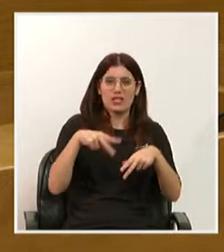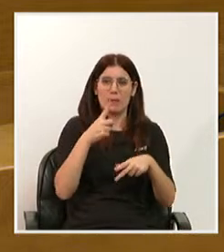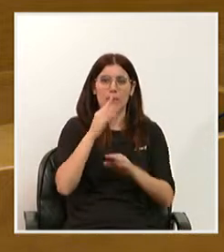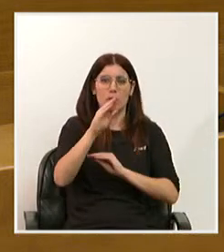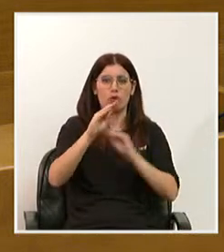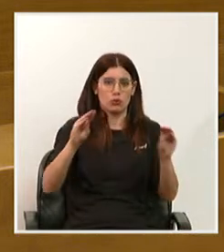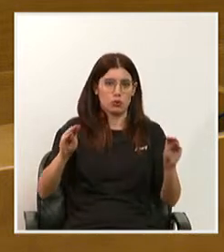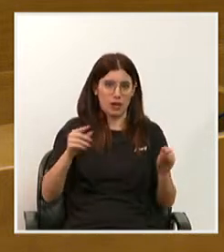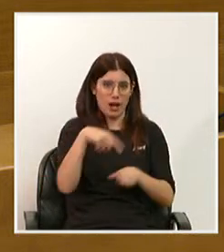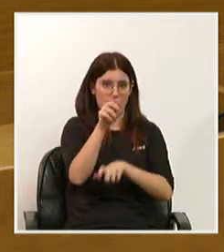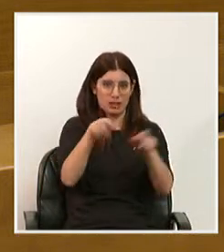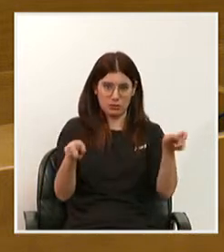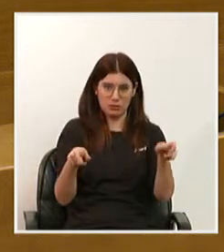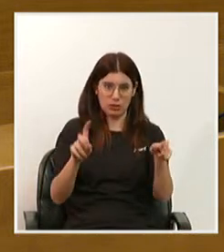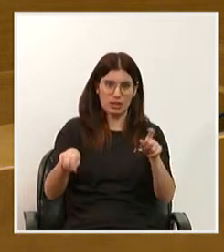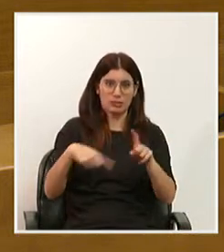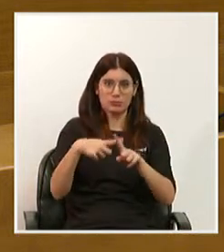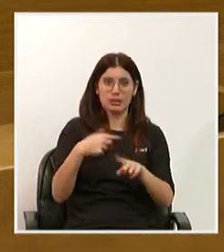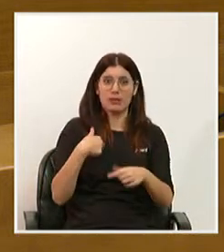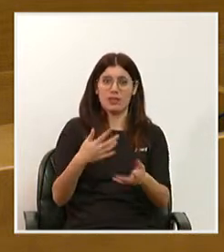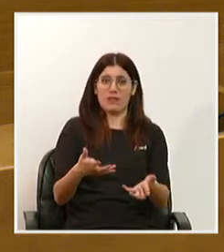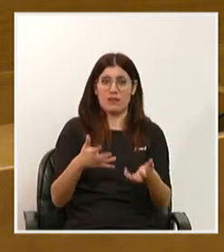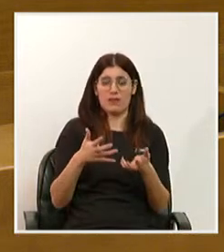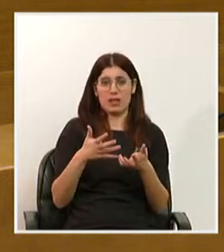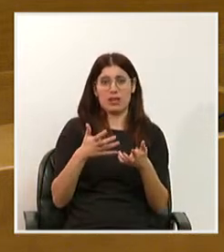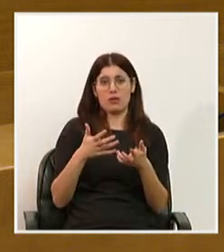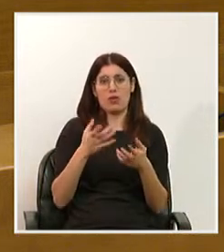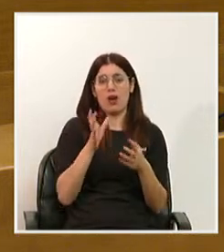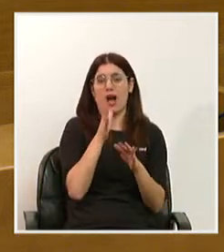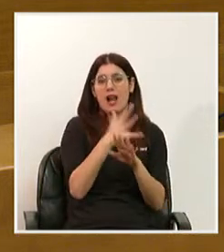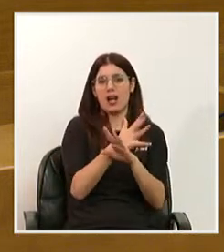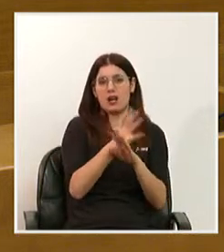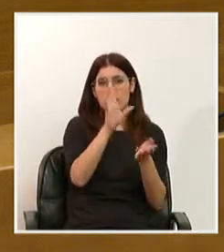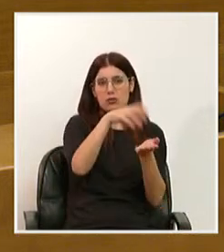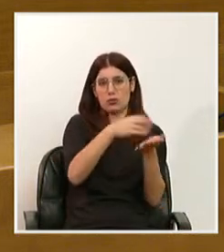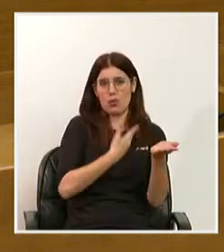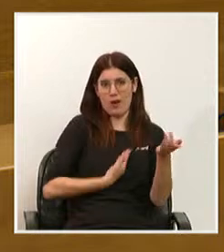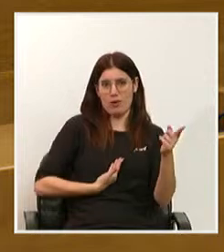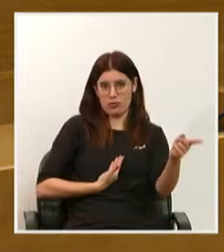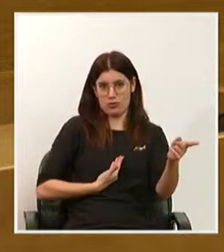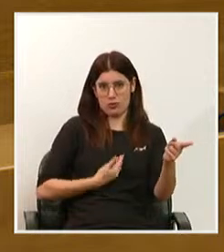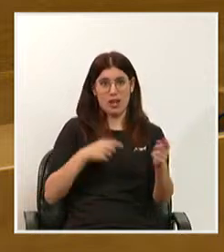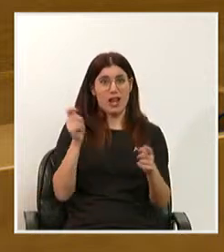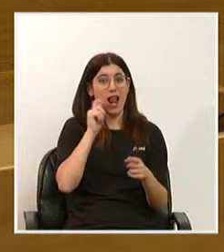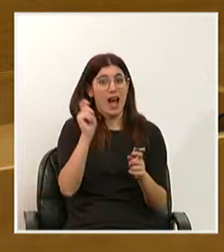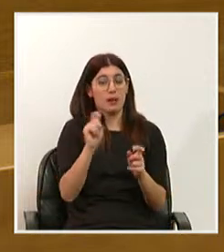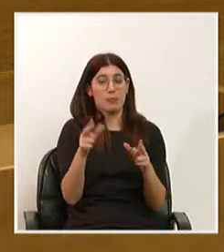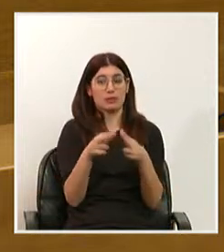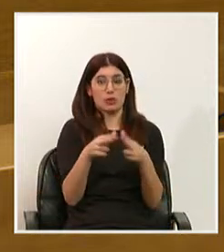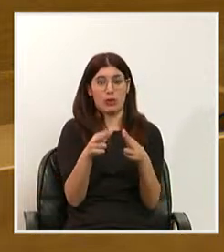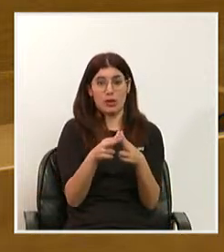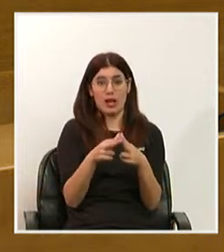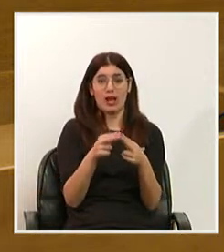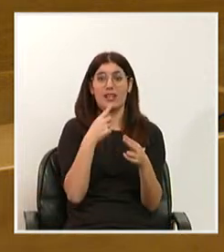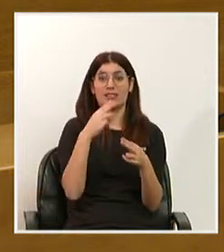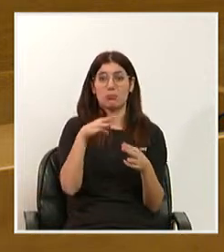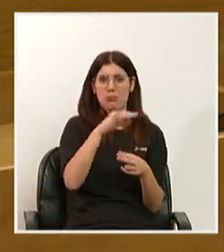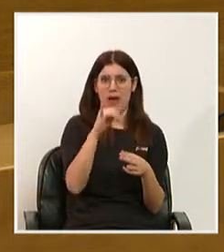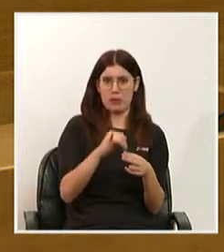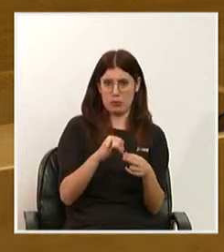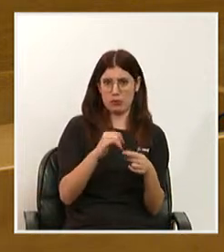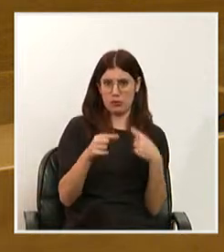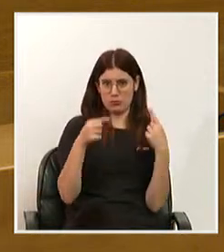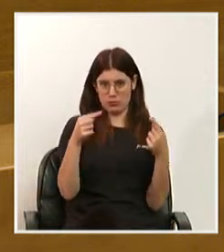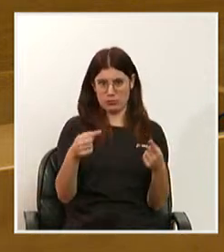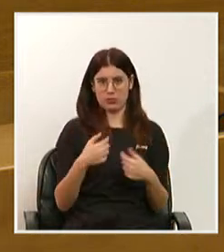los implicados y beneficiando a los operadores del juego el que genera la alarma social que está en la calle es el señor mazón